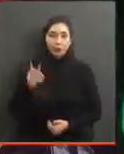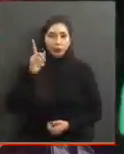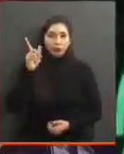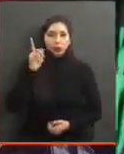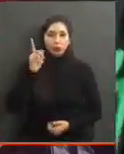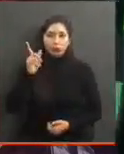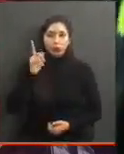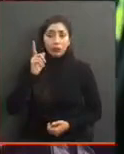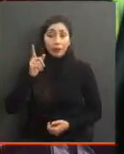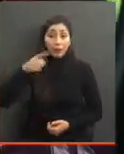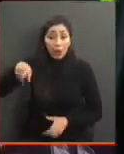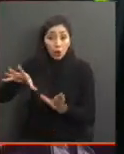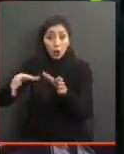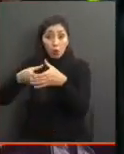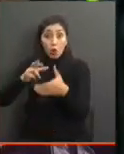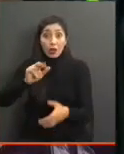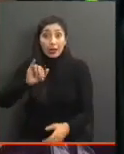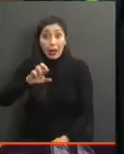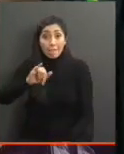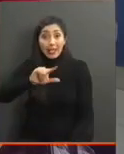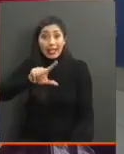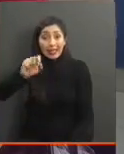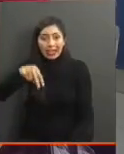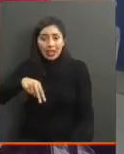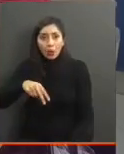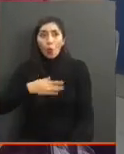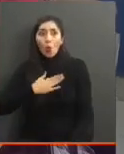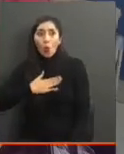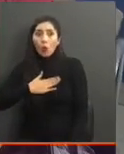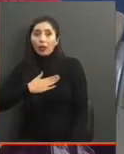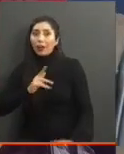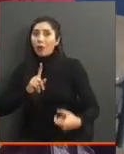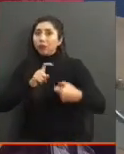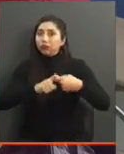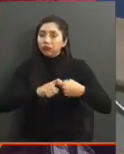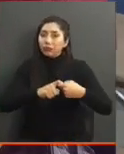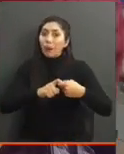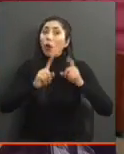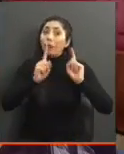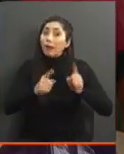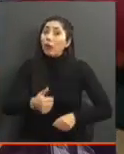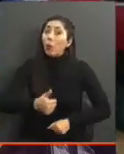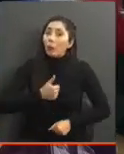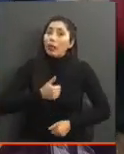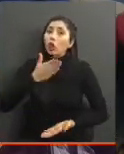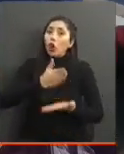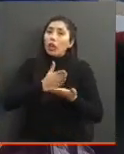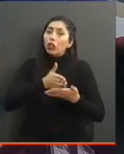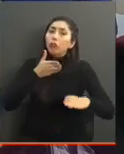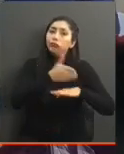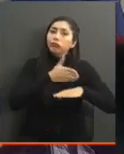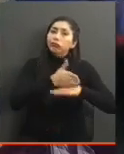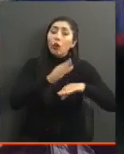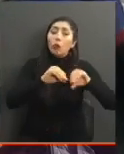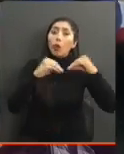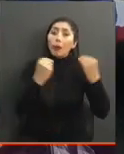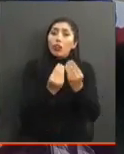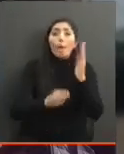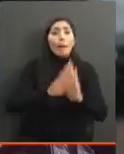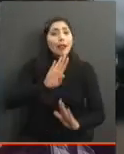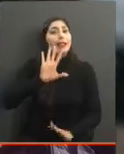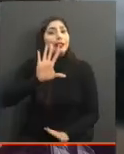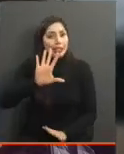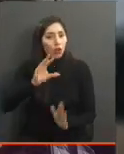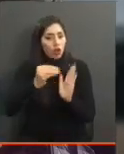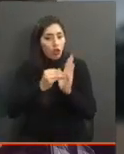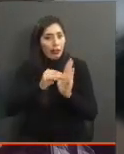Ser del Rey Pillán comenzó a ser un anhelo, pero había una condición: ir al colegio todos los días y mantener un promedio superior a 5.